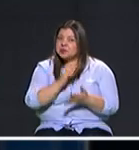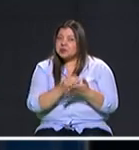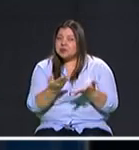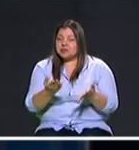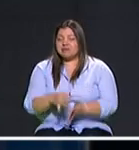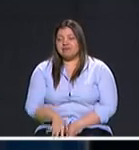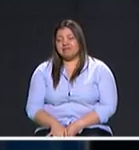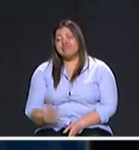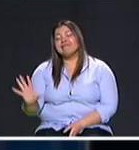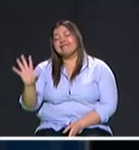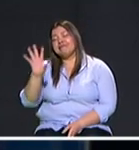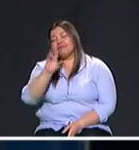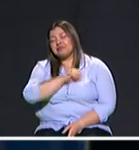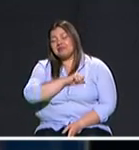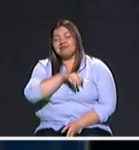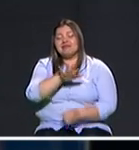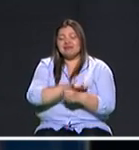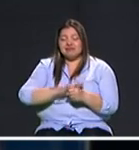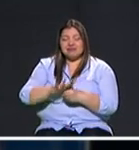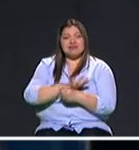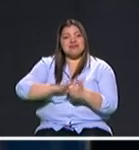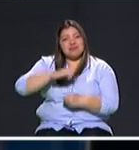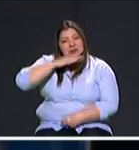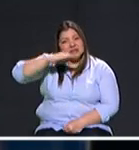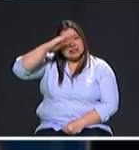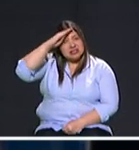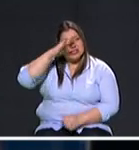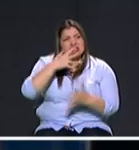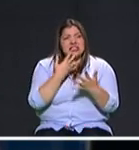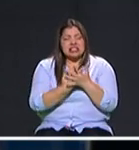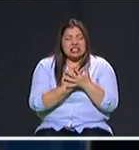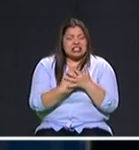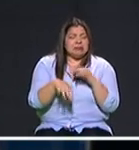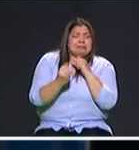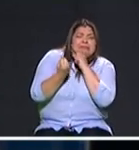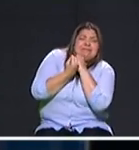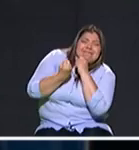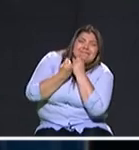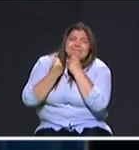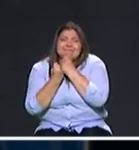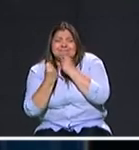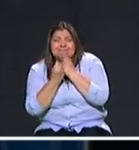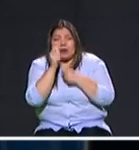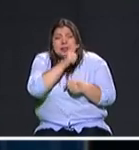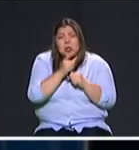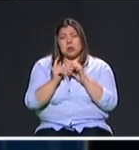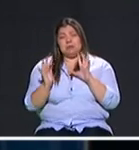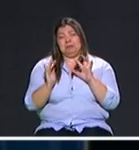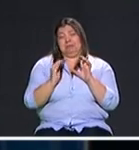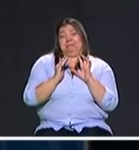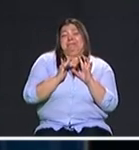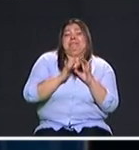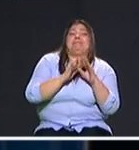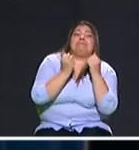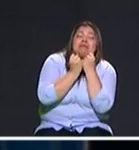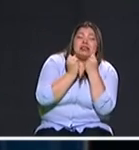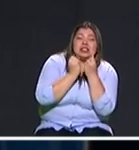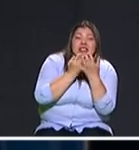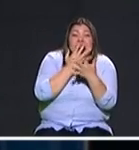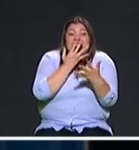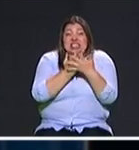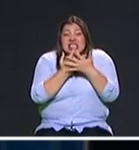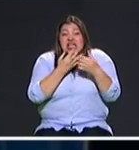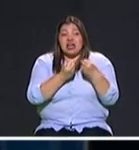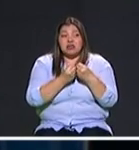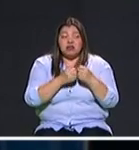triste situación en medellín hacinamiento los diferentes espacios nuestros como lo contábamos hay mucha gente por delitos